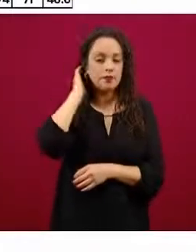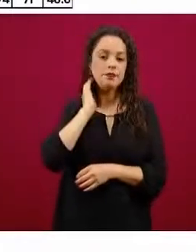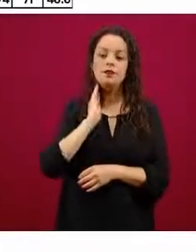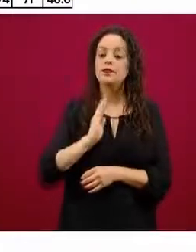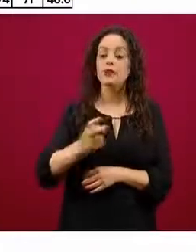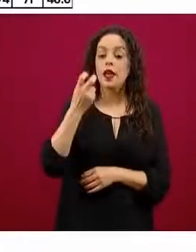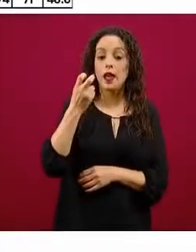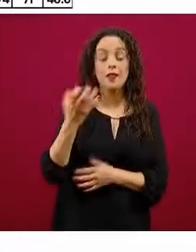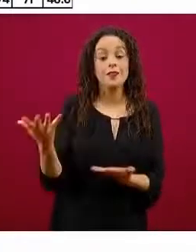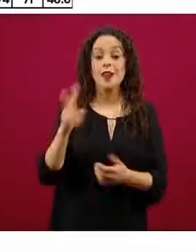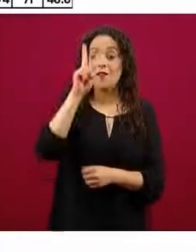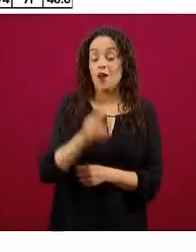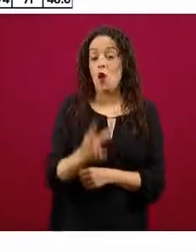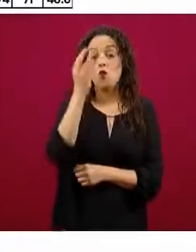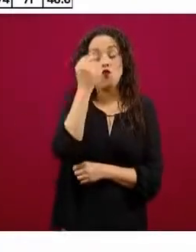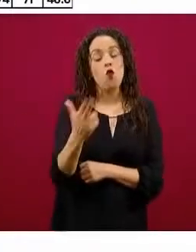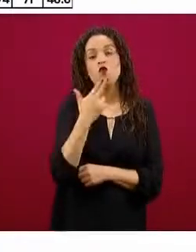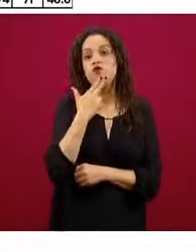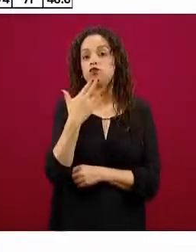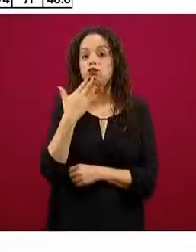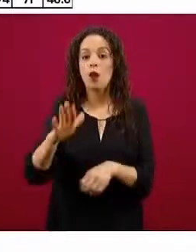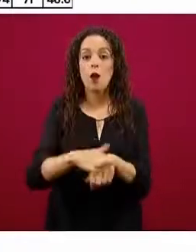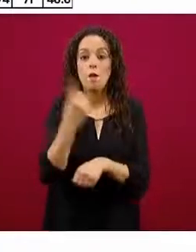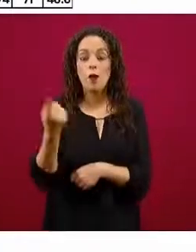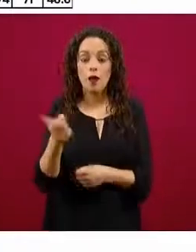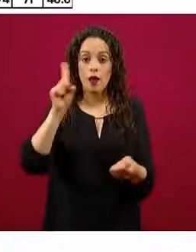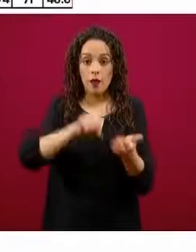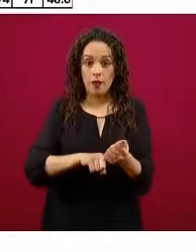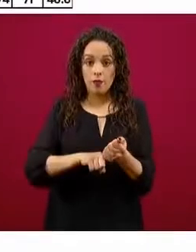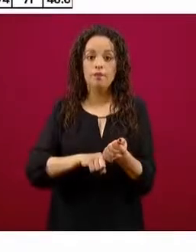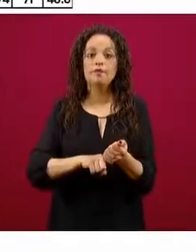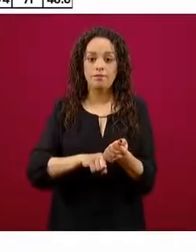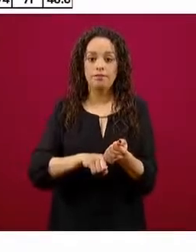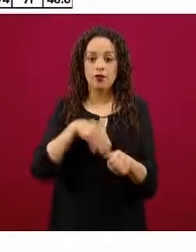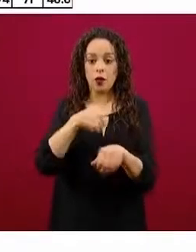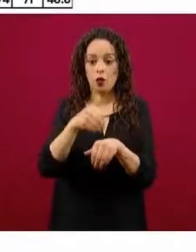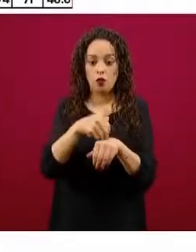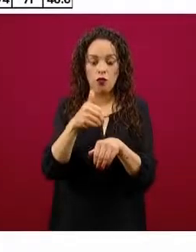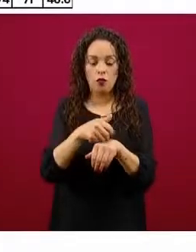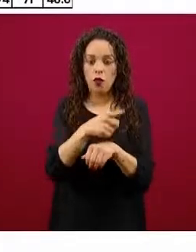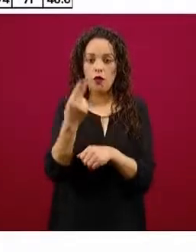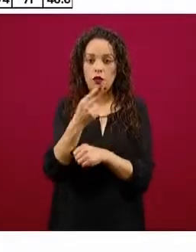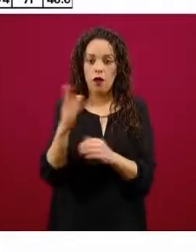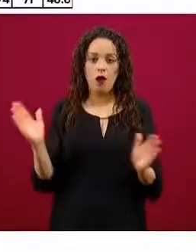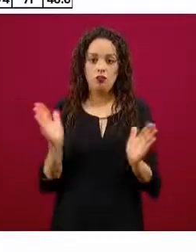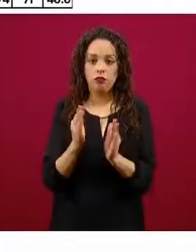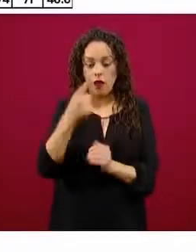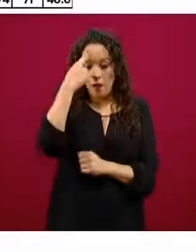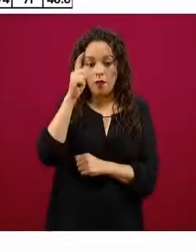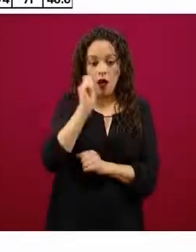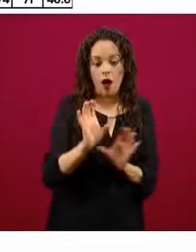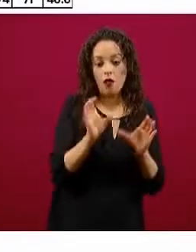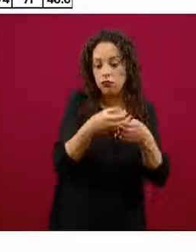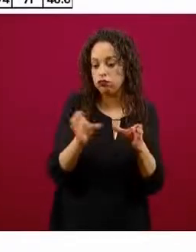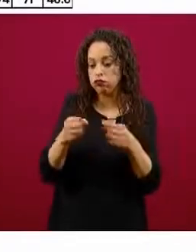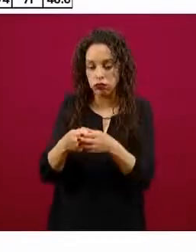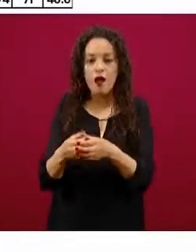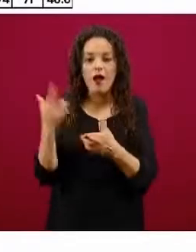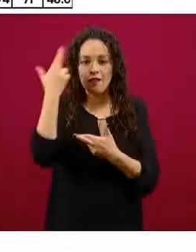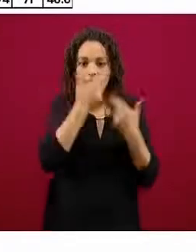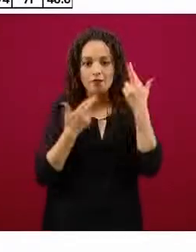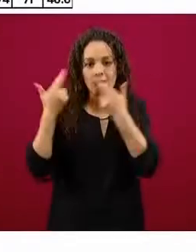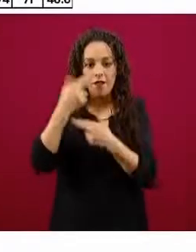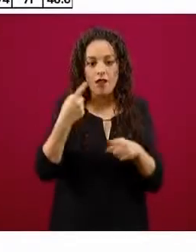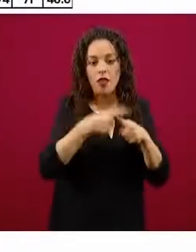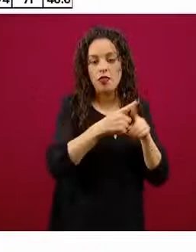Eso nos ha servido mucho porque, como les decía, son poblaciones cerradas. Para nosotros es muy sencillo darle un seguimiento a todos los contactos. Una vez